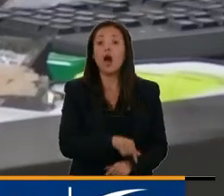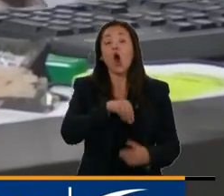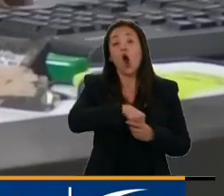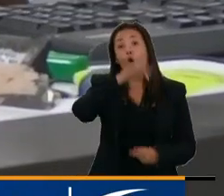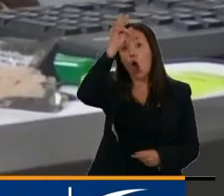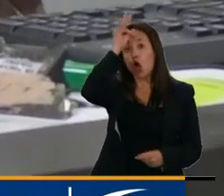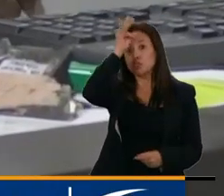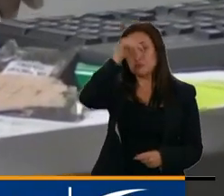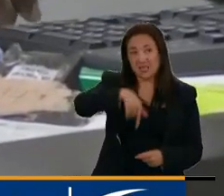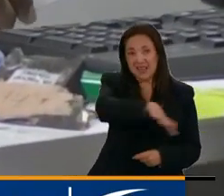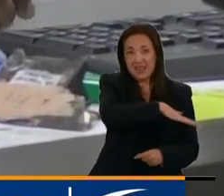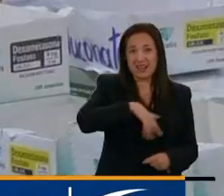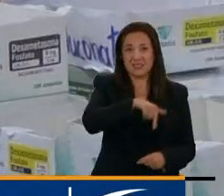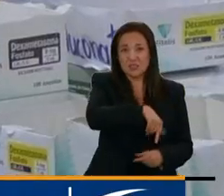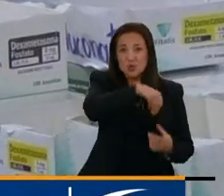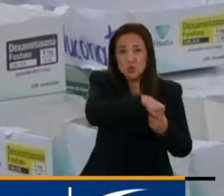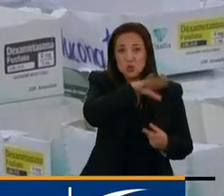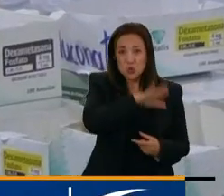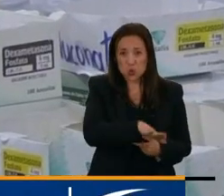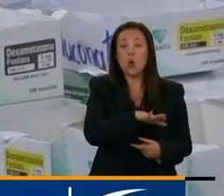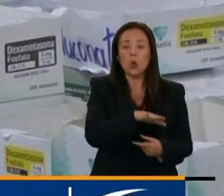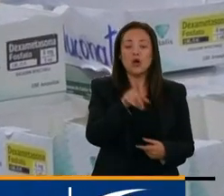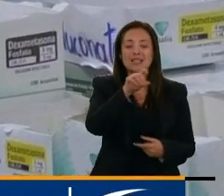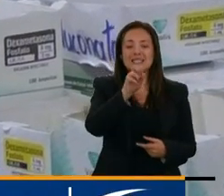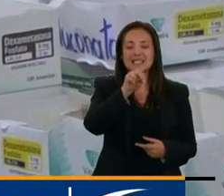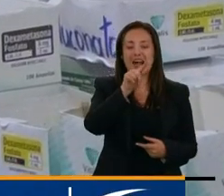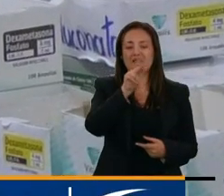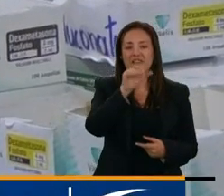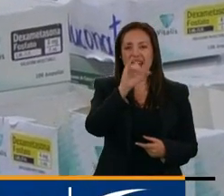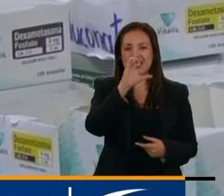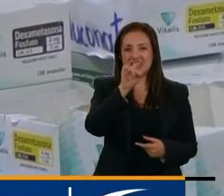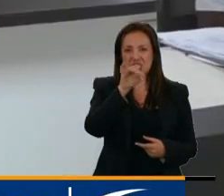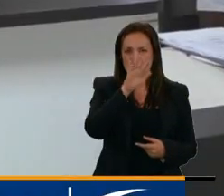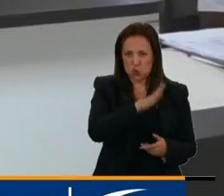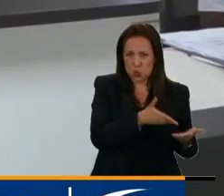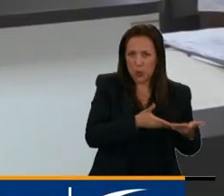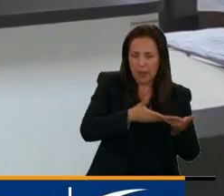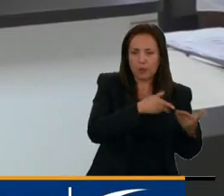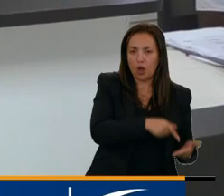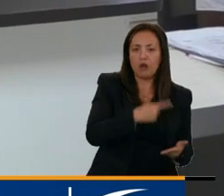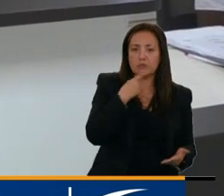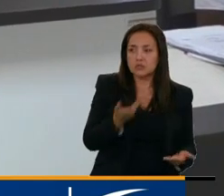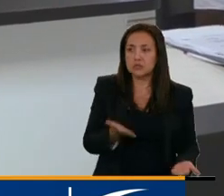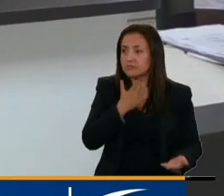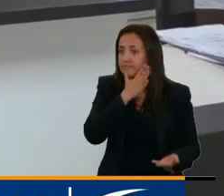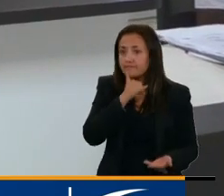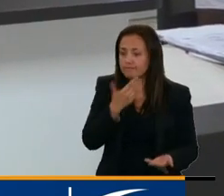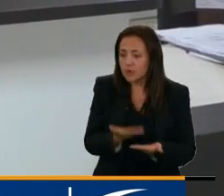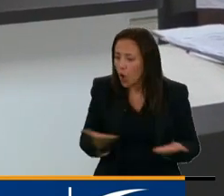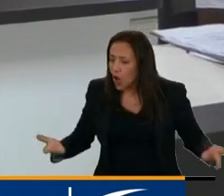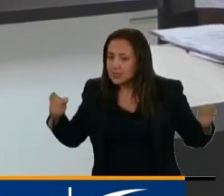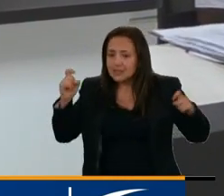y las enfermeras aseguran que no tienen insumos para atender a sus pacientes.